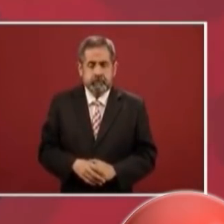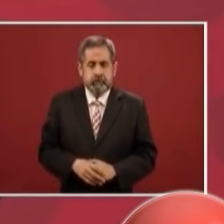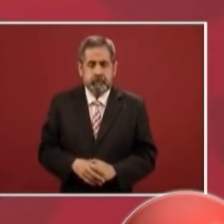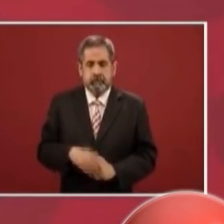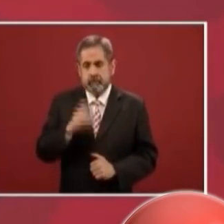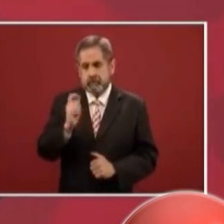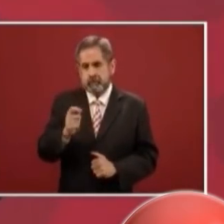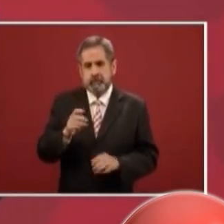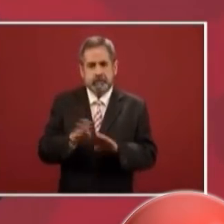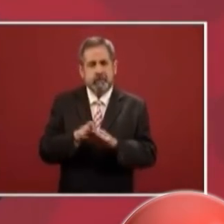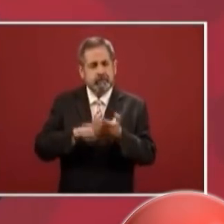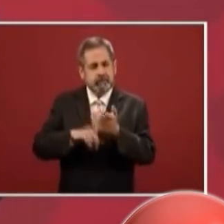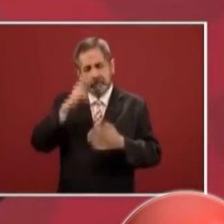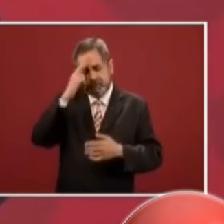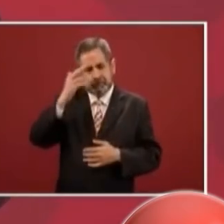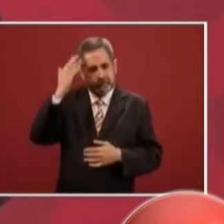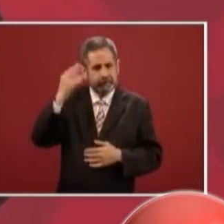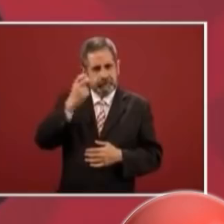Se dominaba eso.